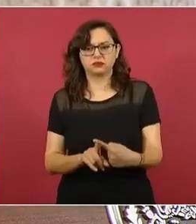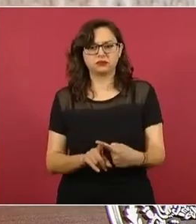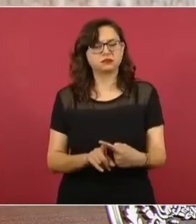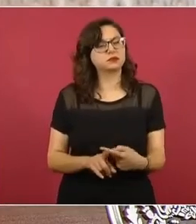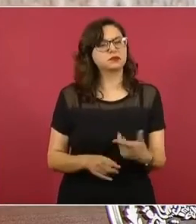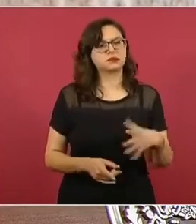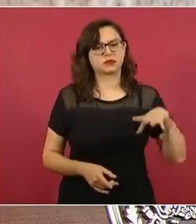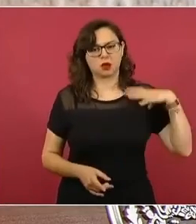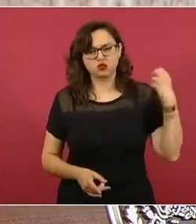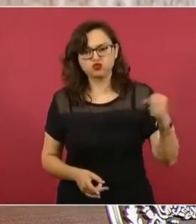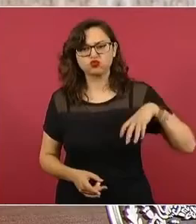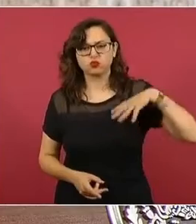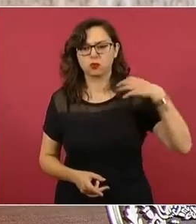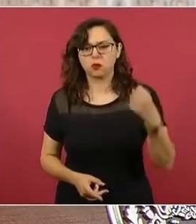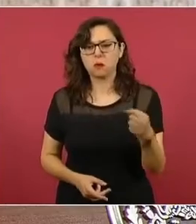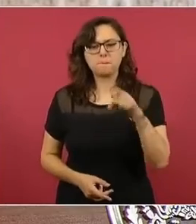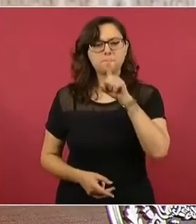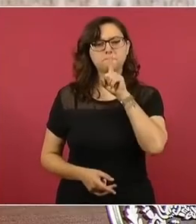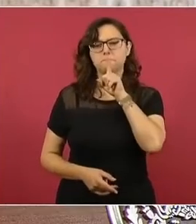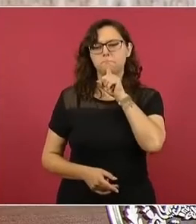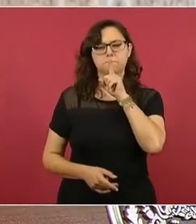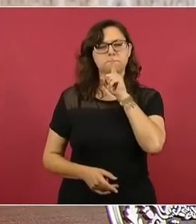abusos